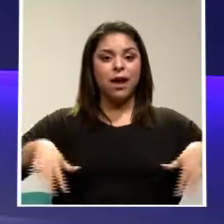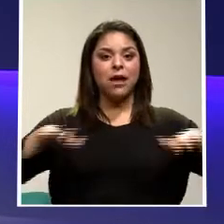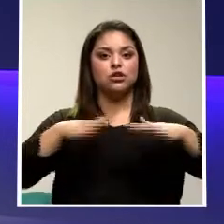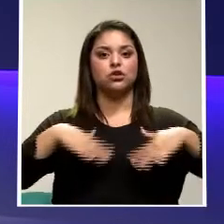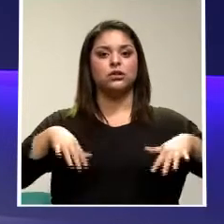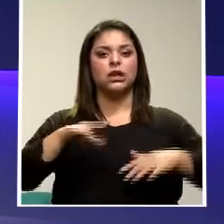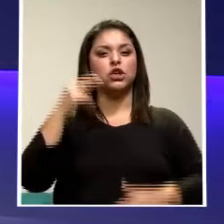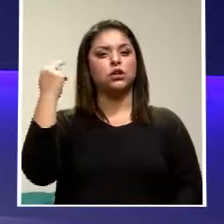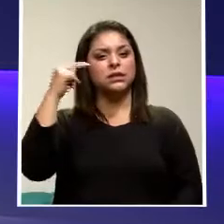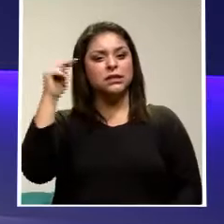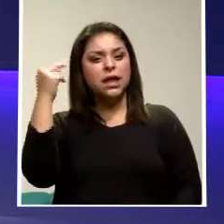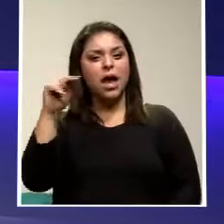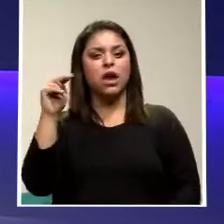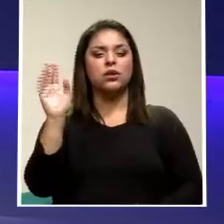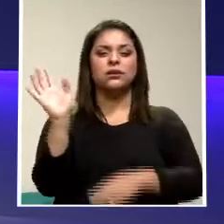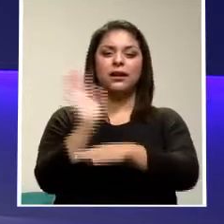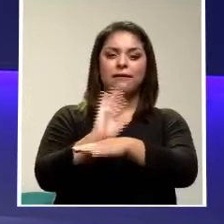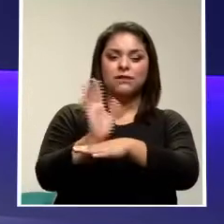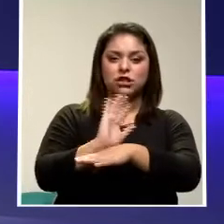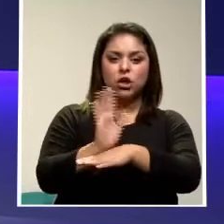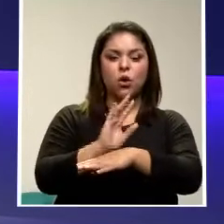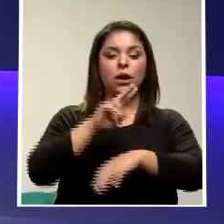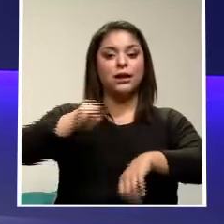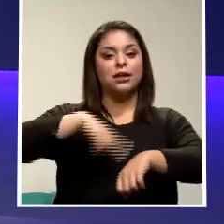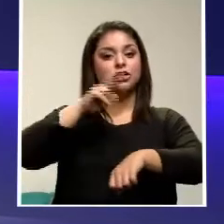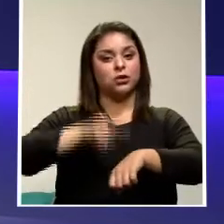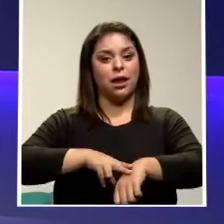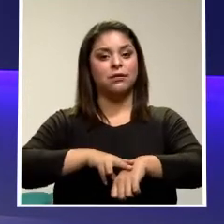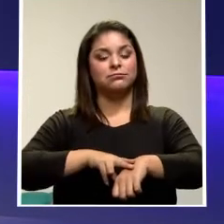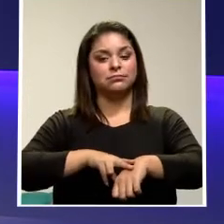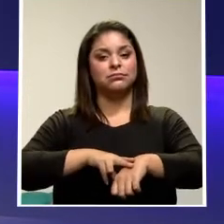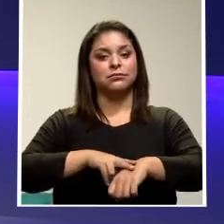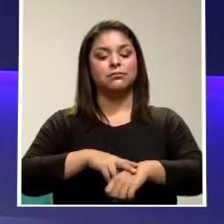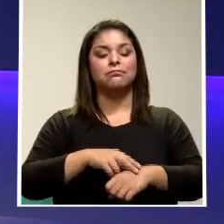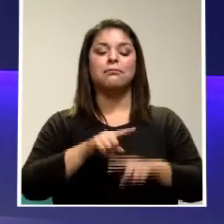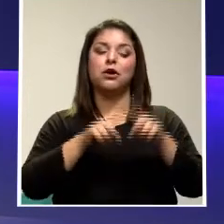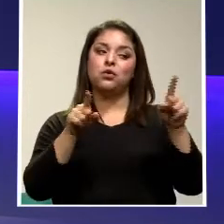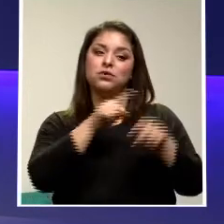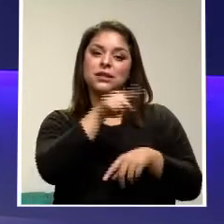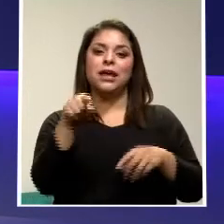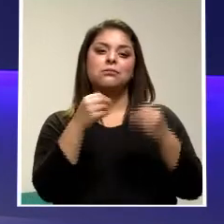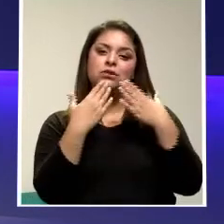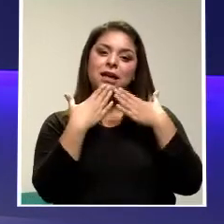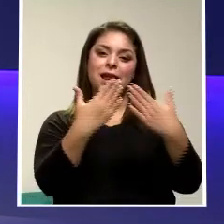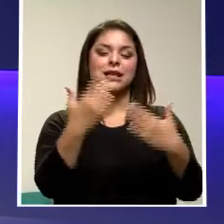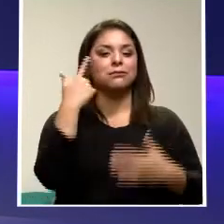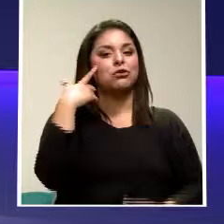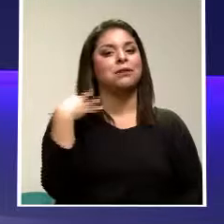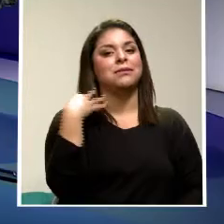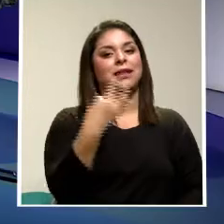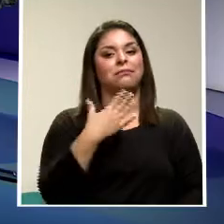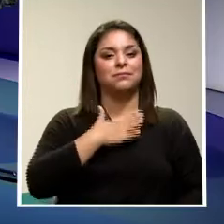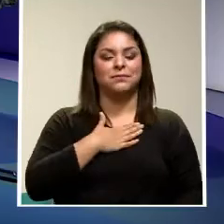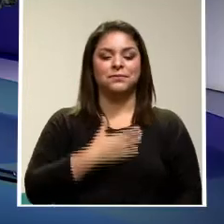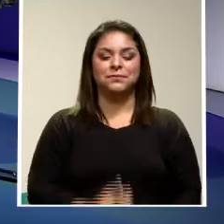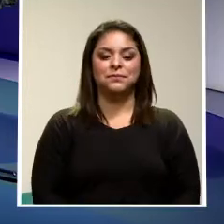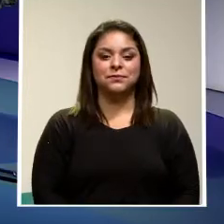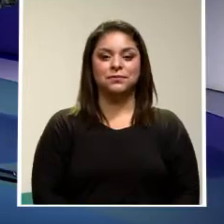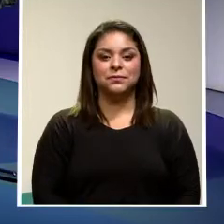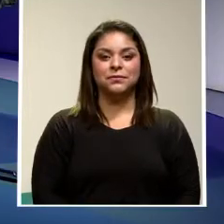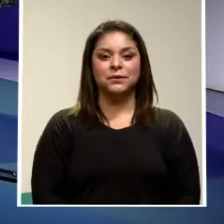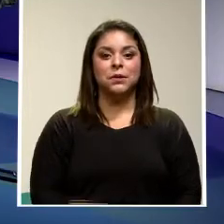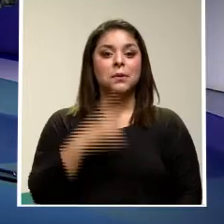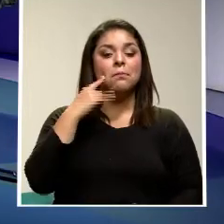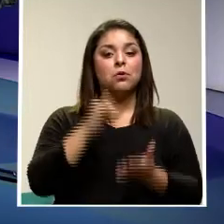los noticiarios y en la televisión nacional, de modo que muchas gracias por este tiempo. Por eso es buenísimo tener